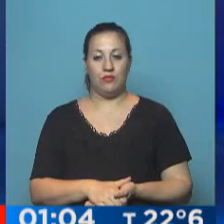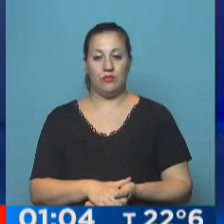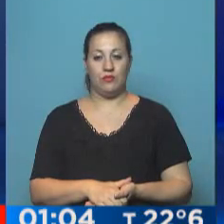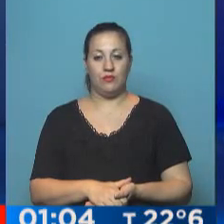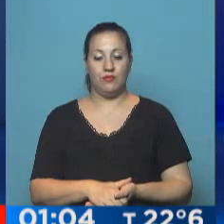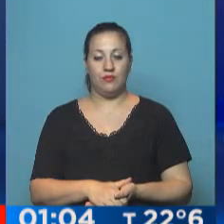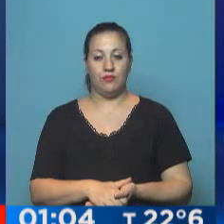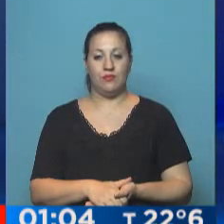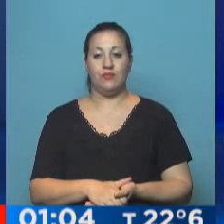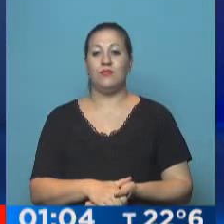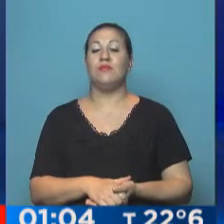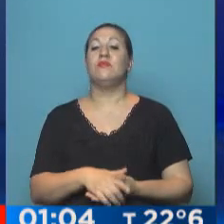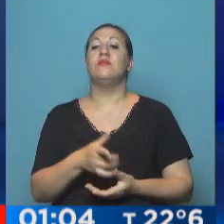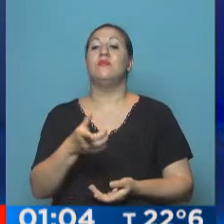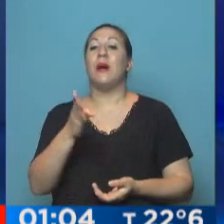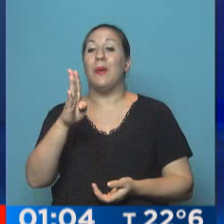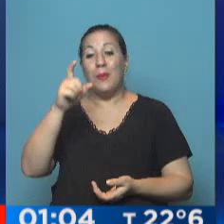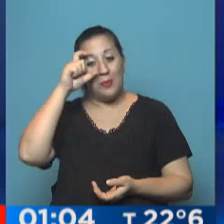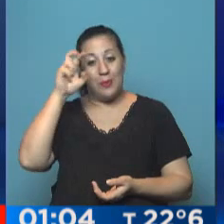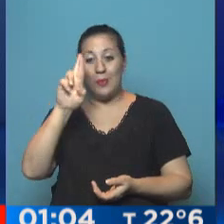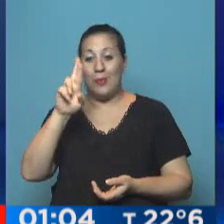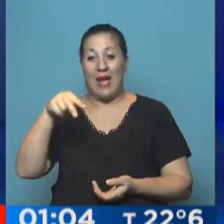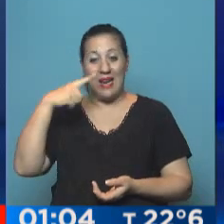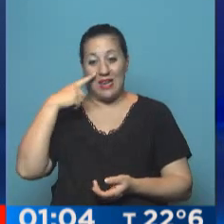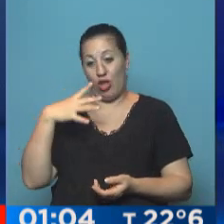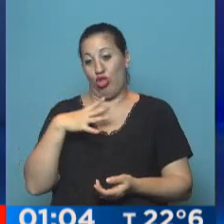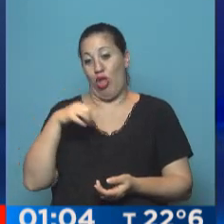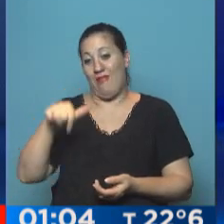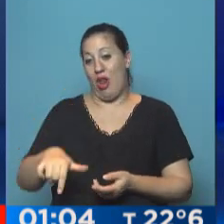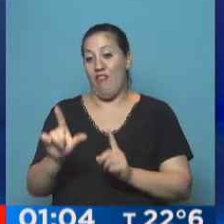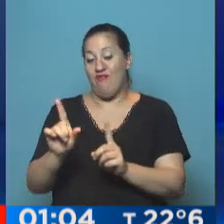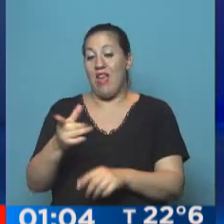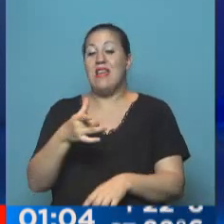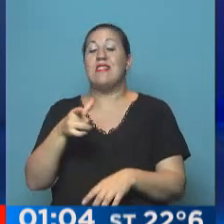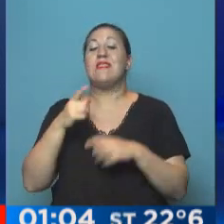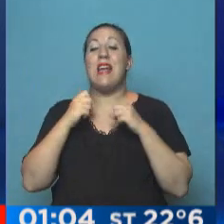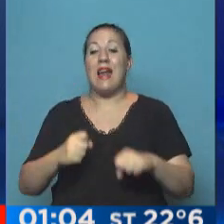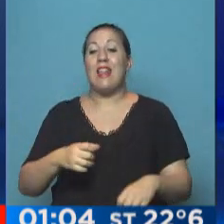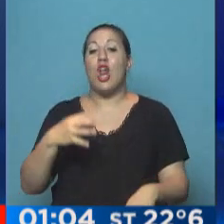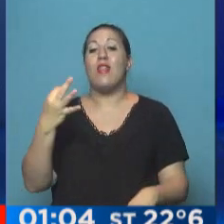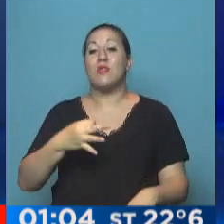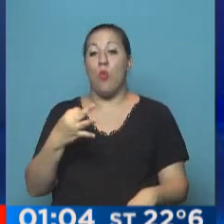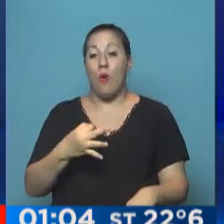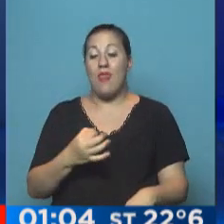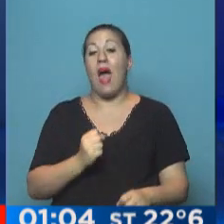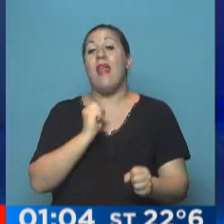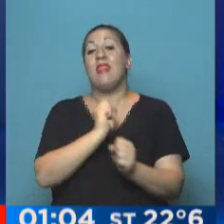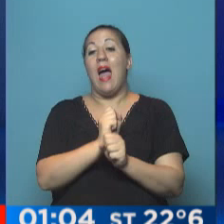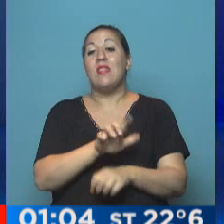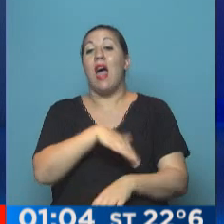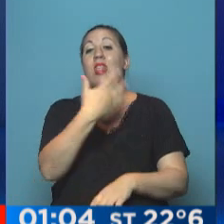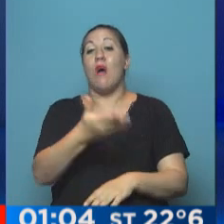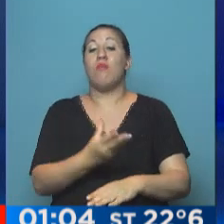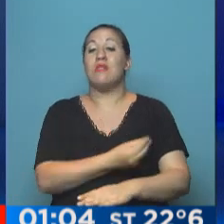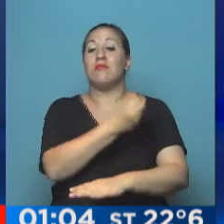Y será Sergio Berni, todavía el actual secretario de Seguridad de la Nación, hasta que asuma, y asumirá quien